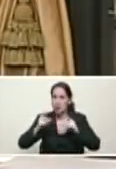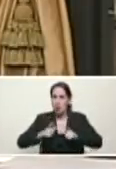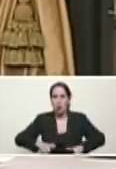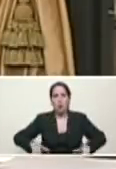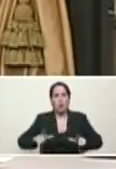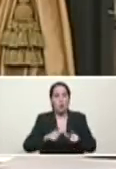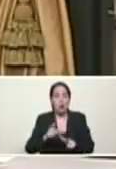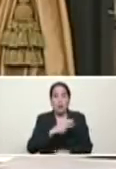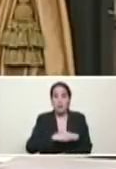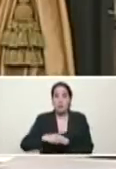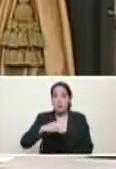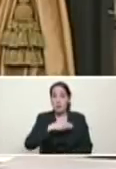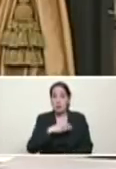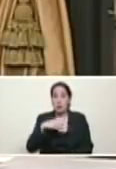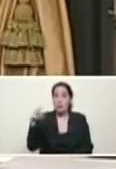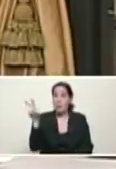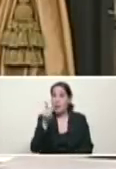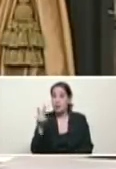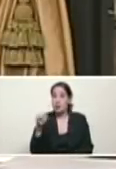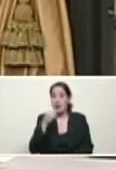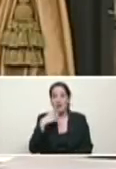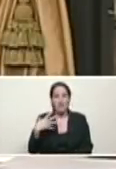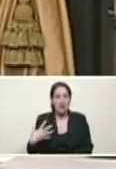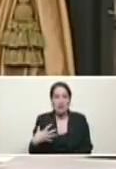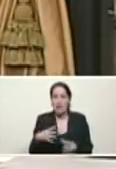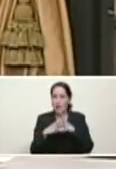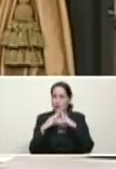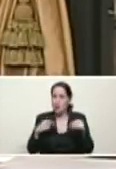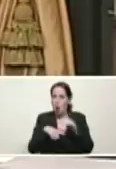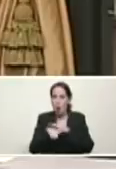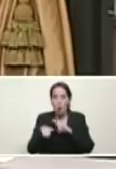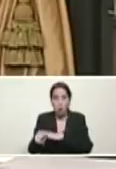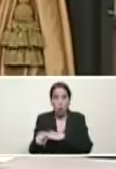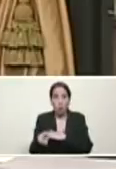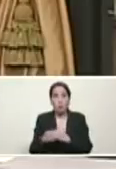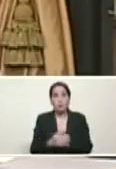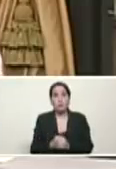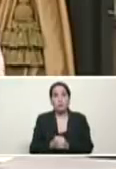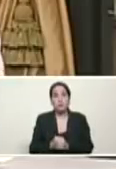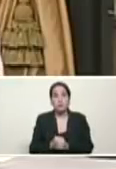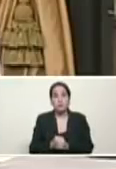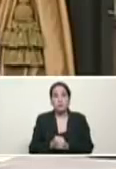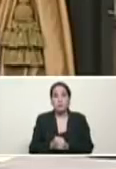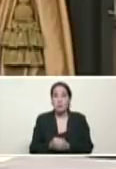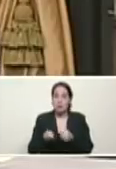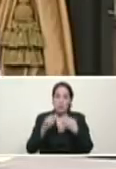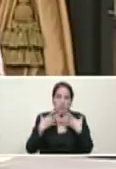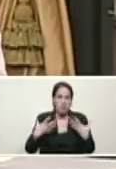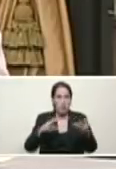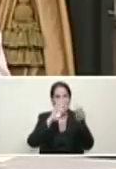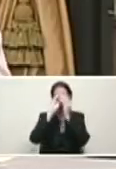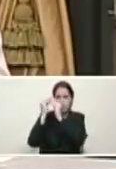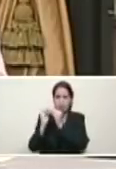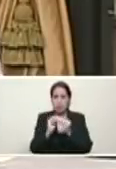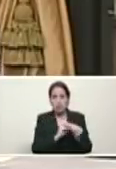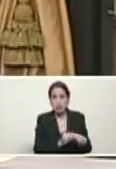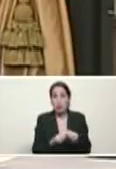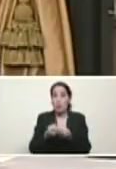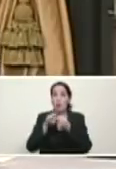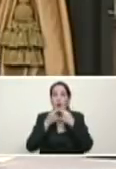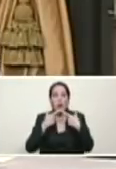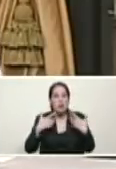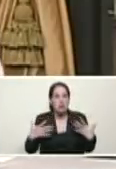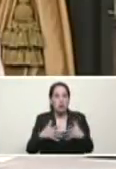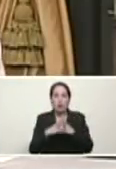La misión Venezuela Bella abarca todo. Abarca la estética, la belleza, el colorido, la cultura, la recreación,